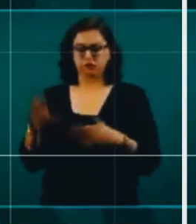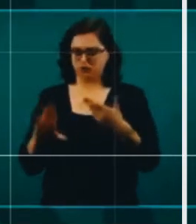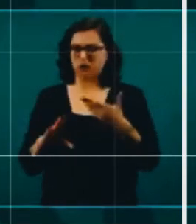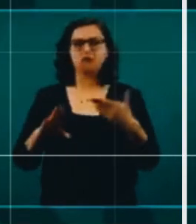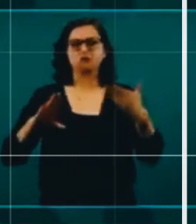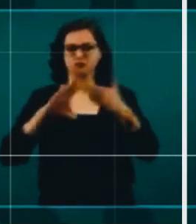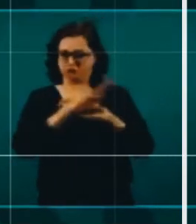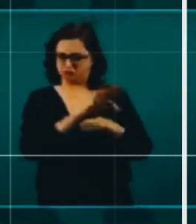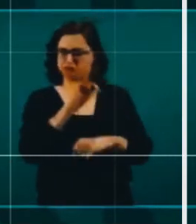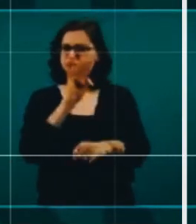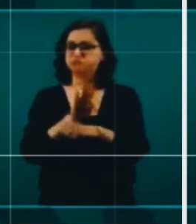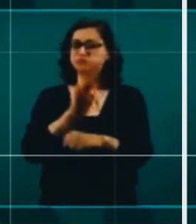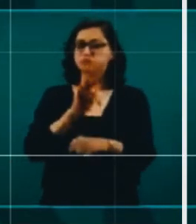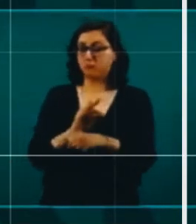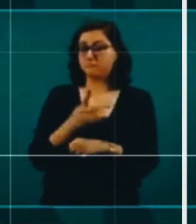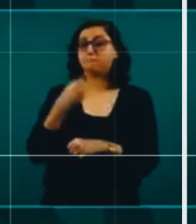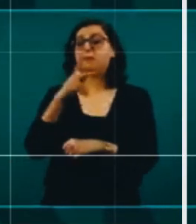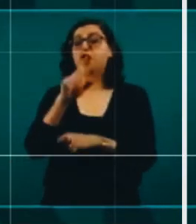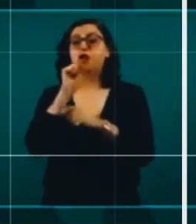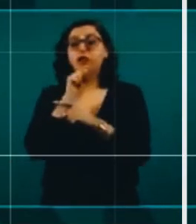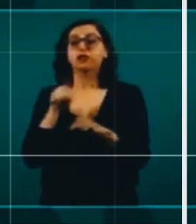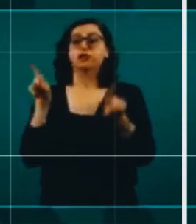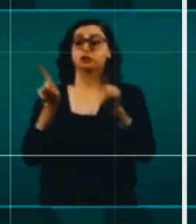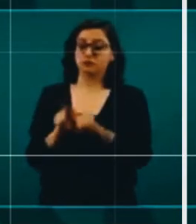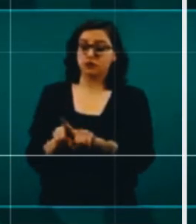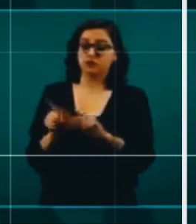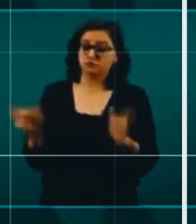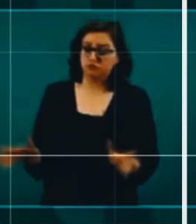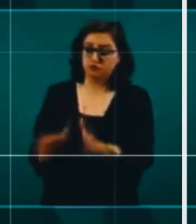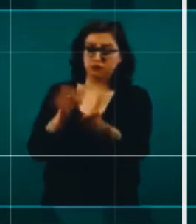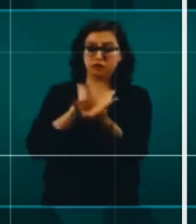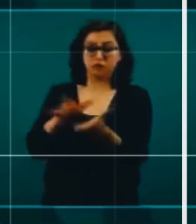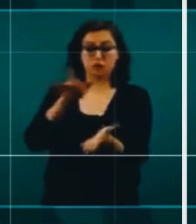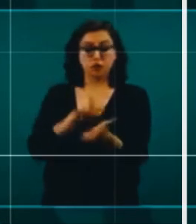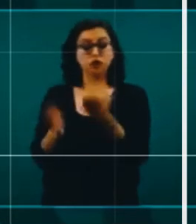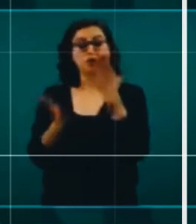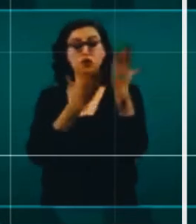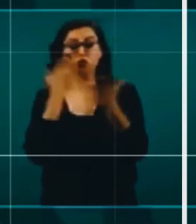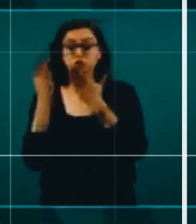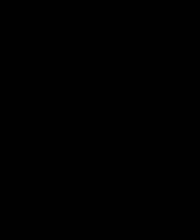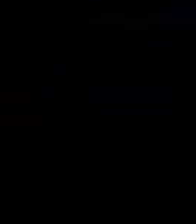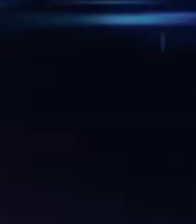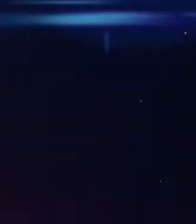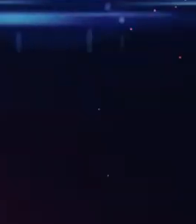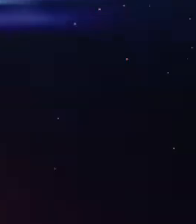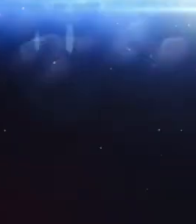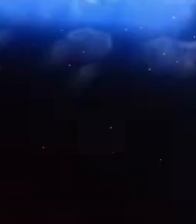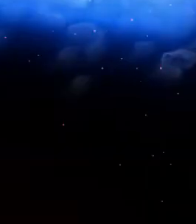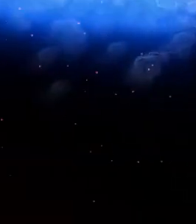estudiar, que tengan becas, que puedan salir adelante.